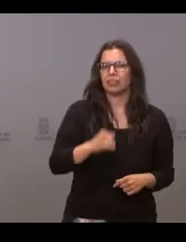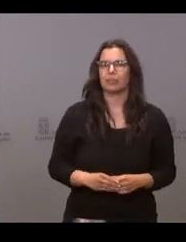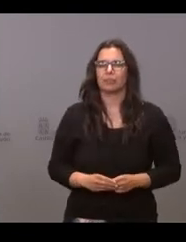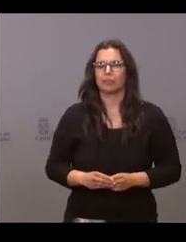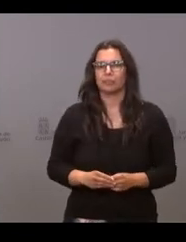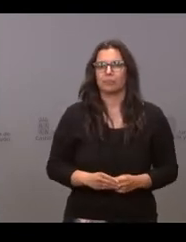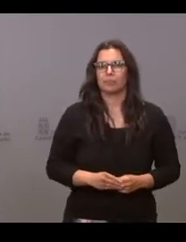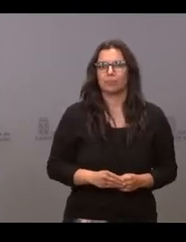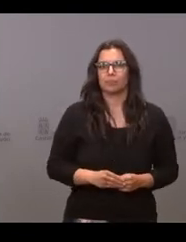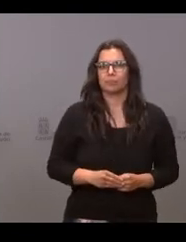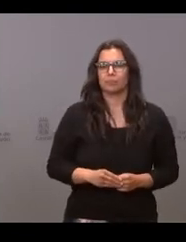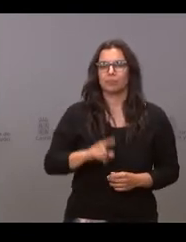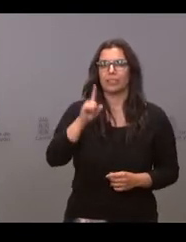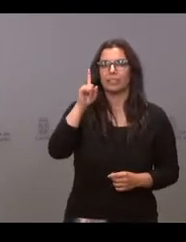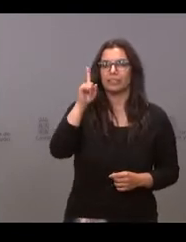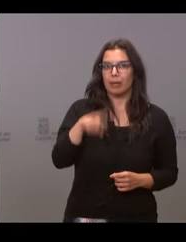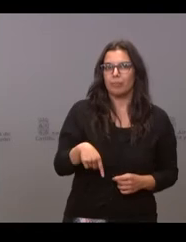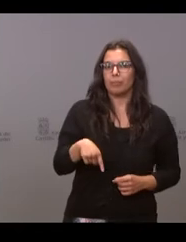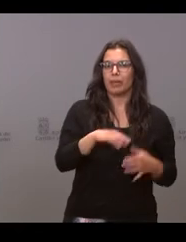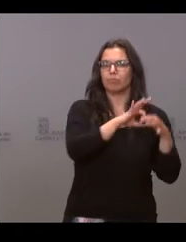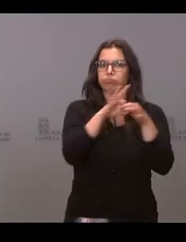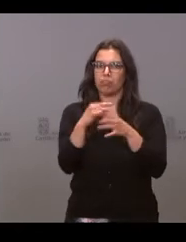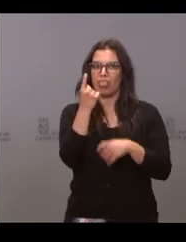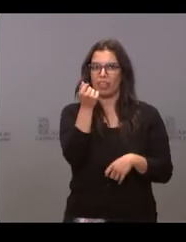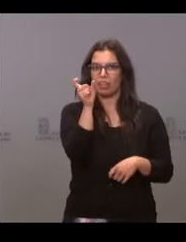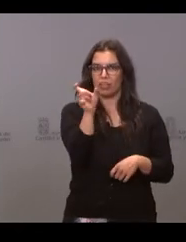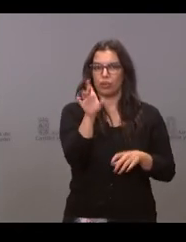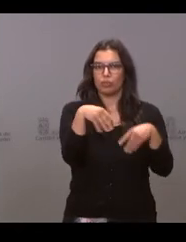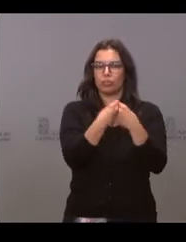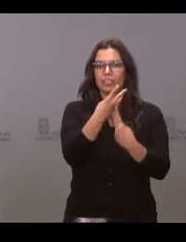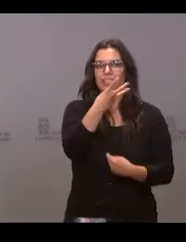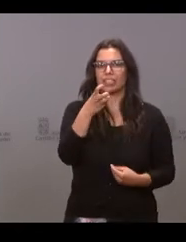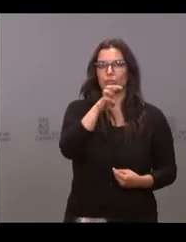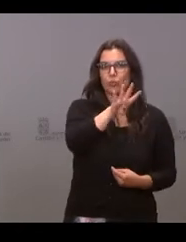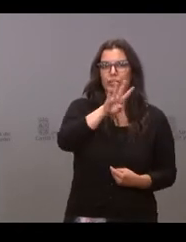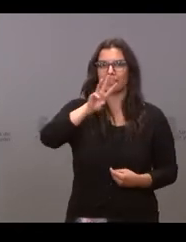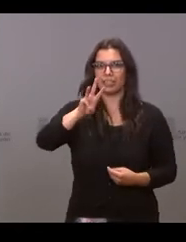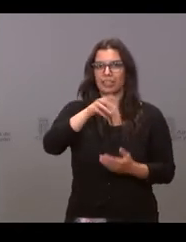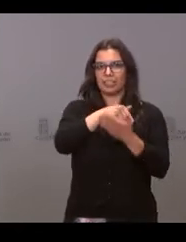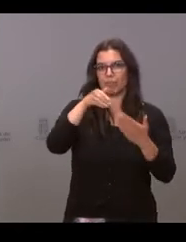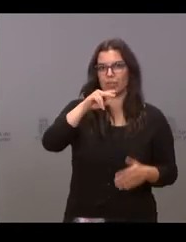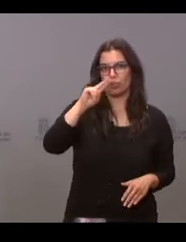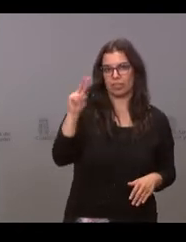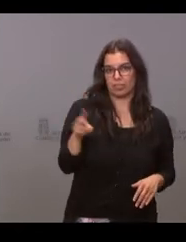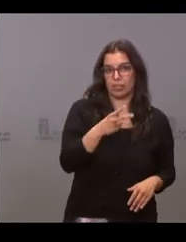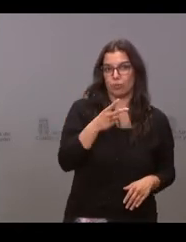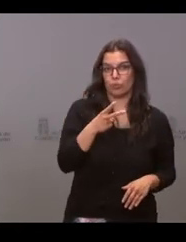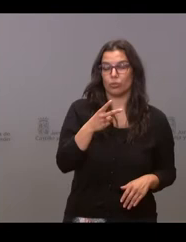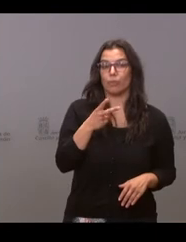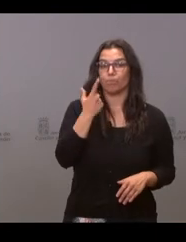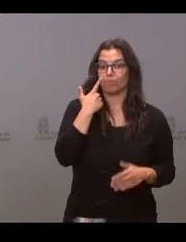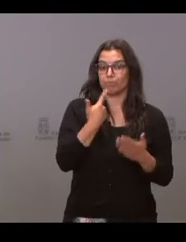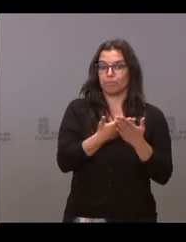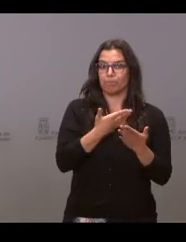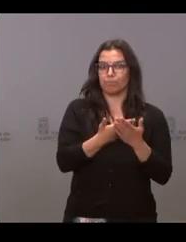también llevan dotación económica 343 millones d que dejan patente el compromiso